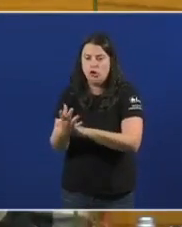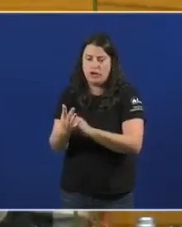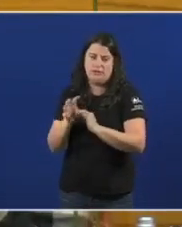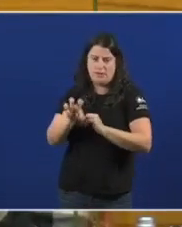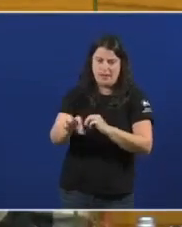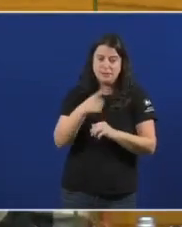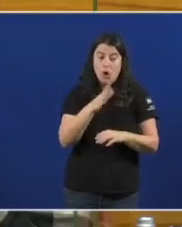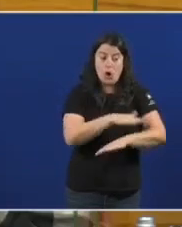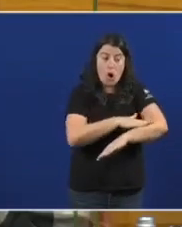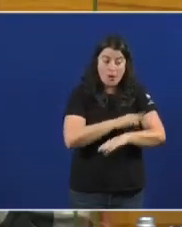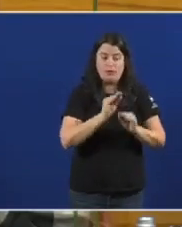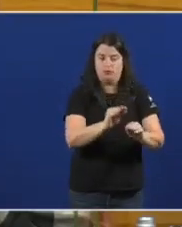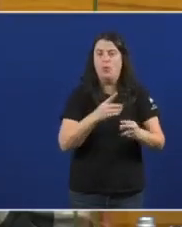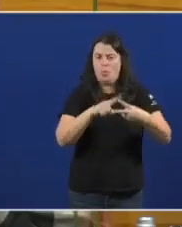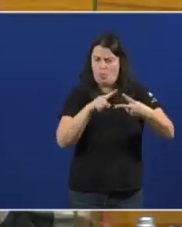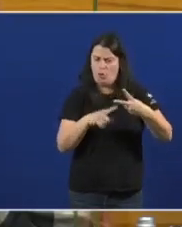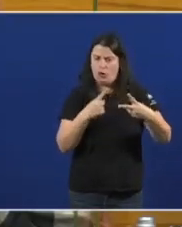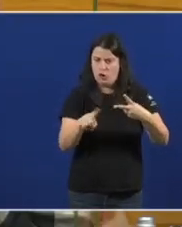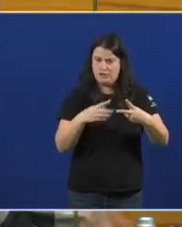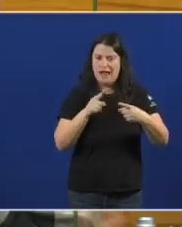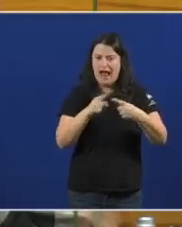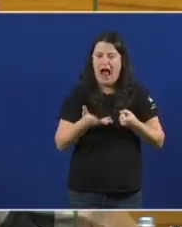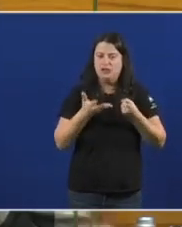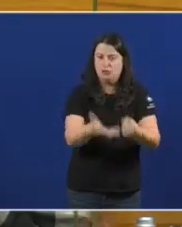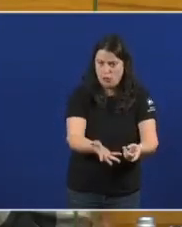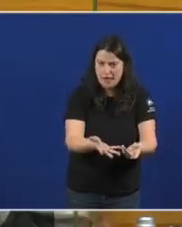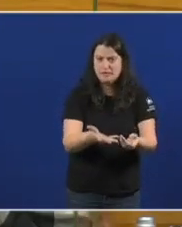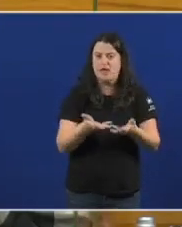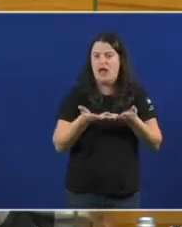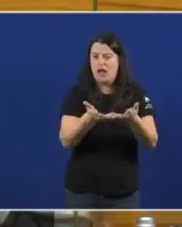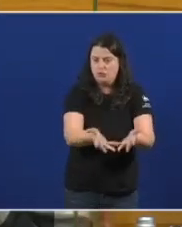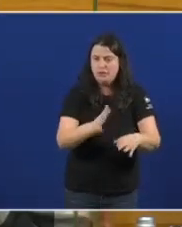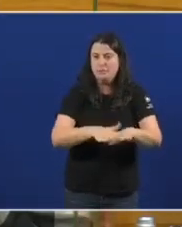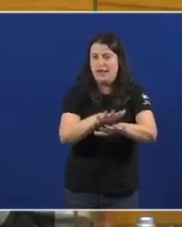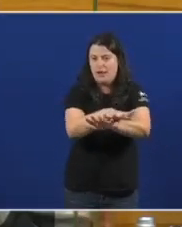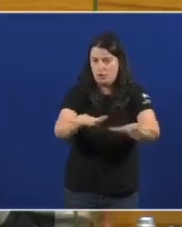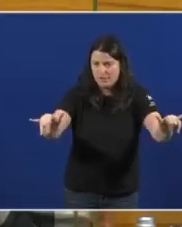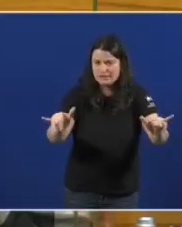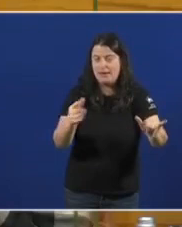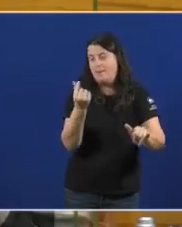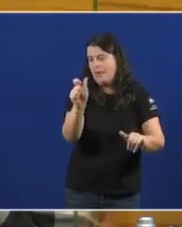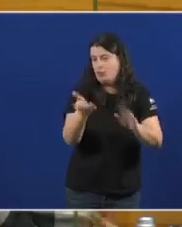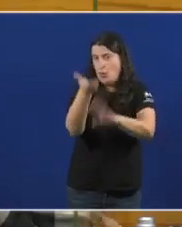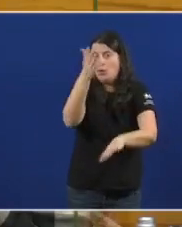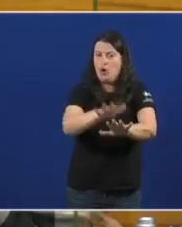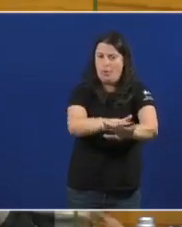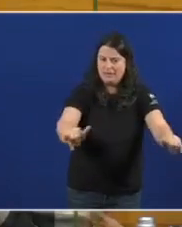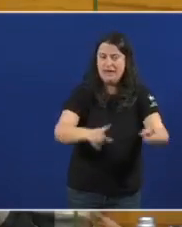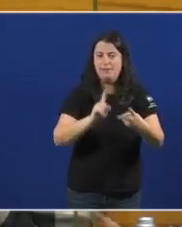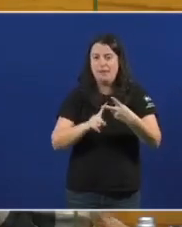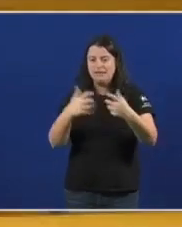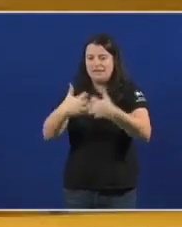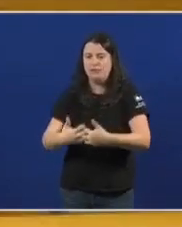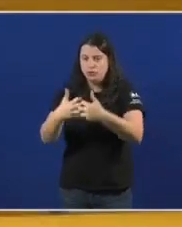seu goberno podía facer dúas cousas: axudas para axudarlles a compensar o incremento dos prezos e sentar a